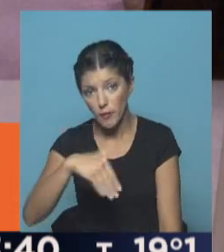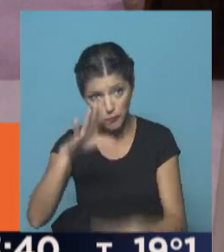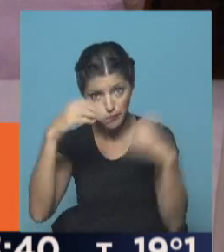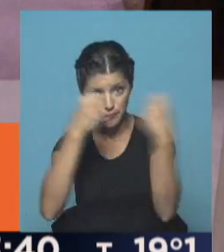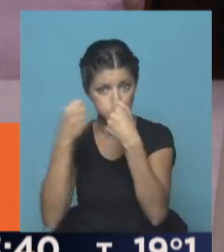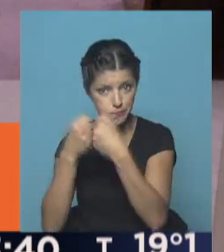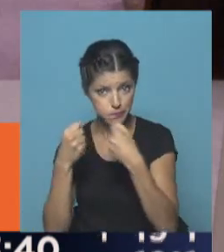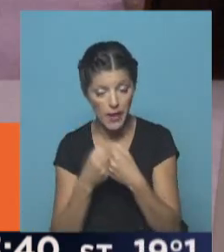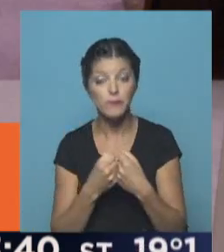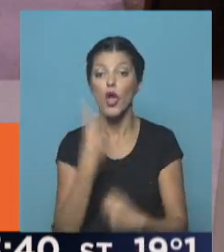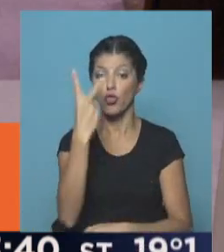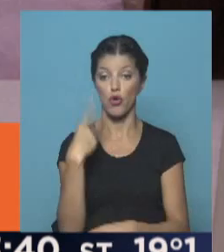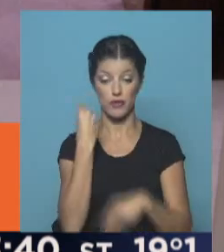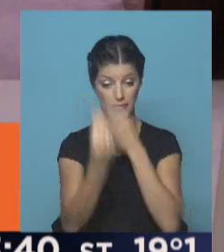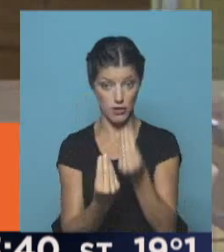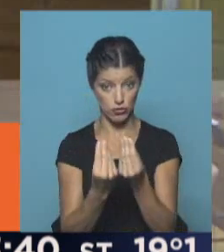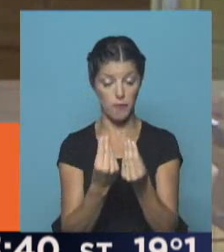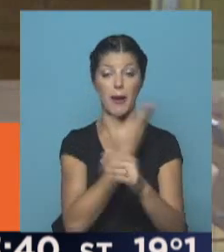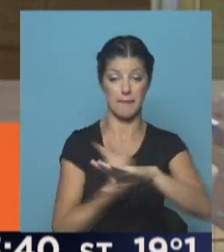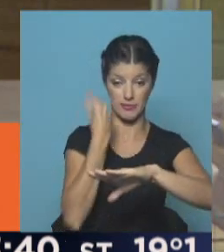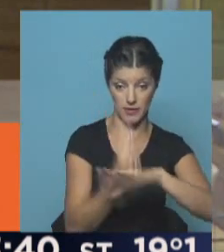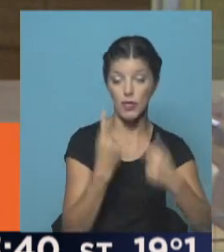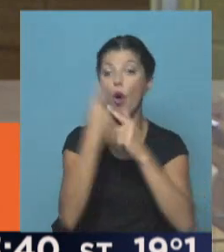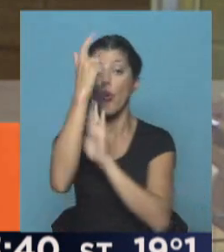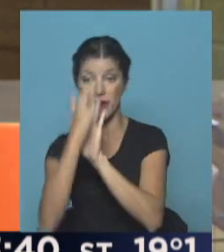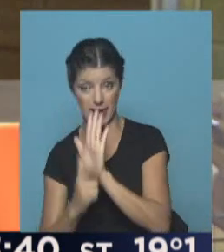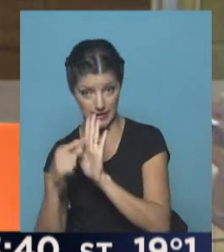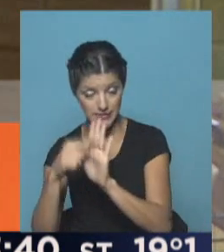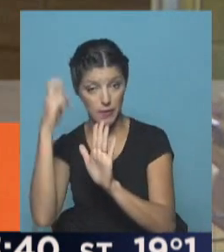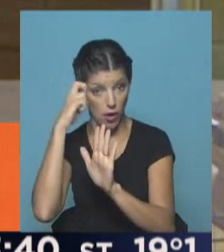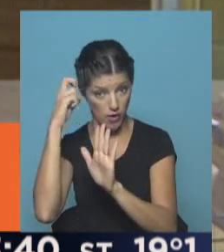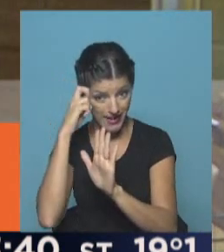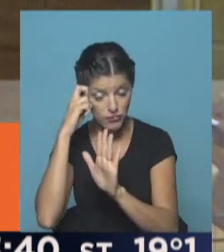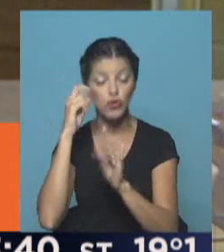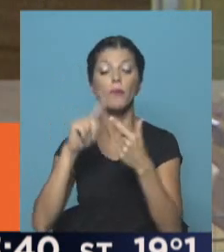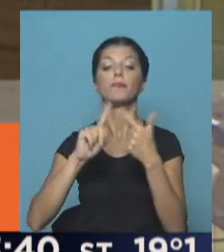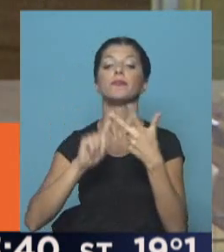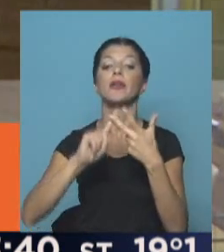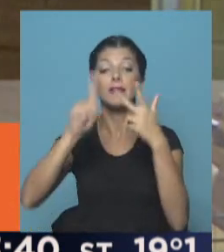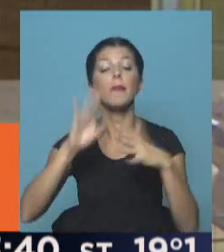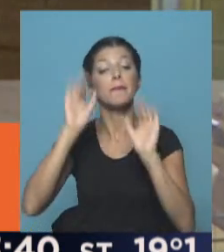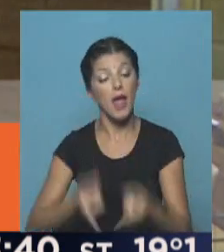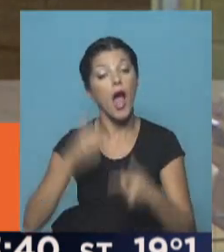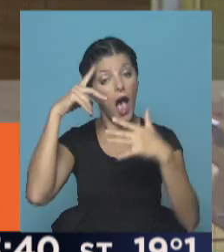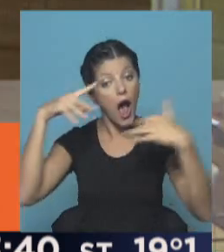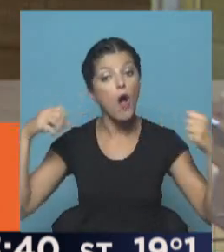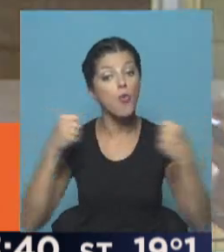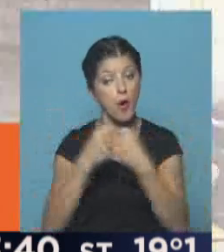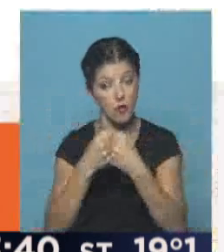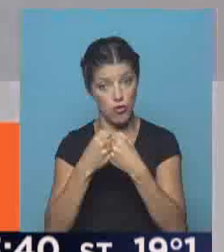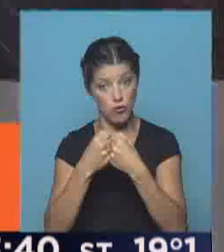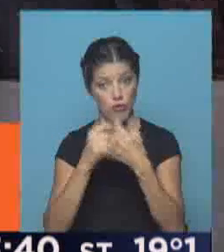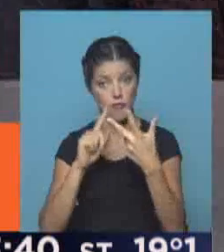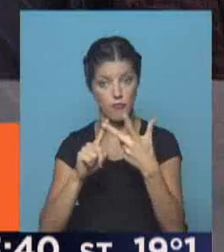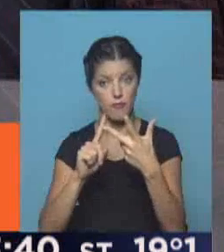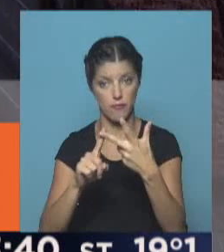que haya dos candidaturas presidenciales que haya una lista parlamentaria común y que hay un acuerdo pero marco programático que